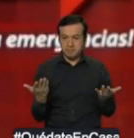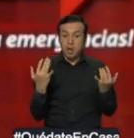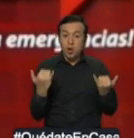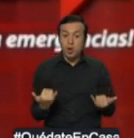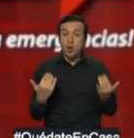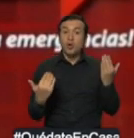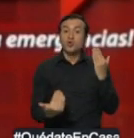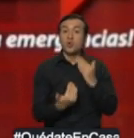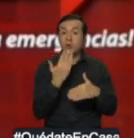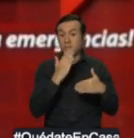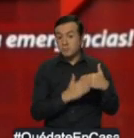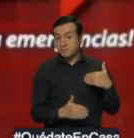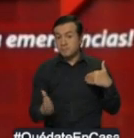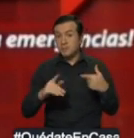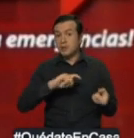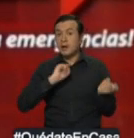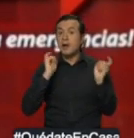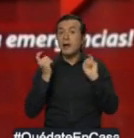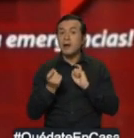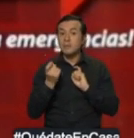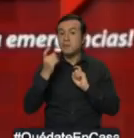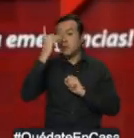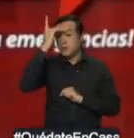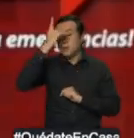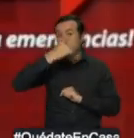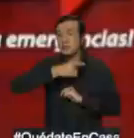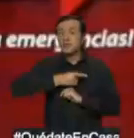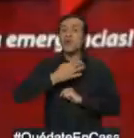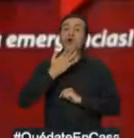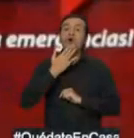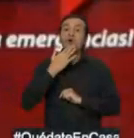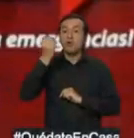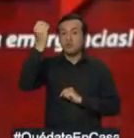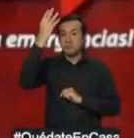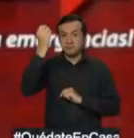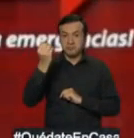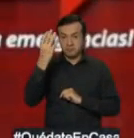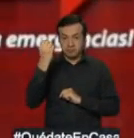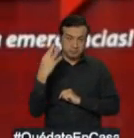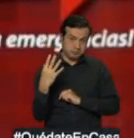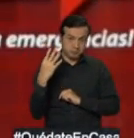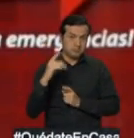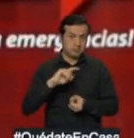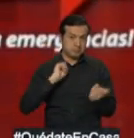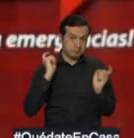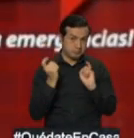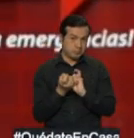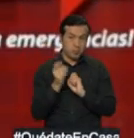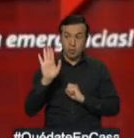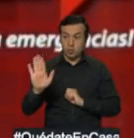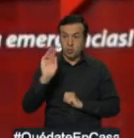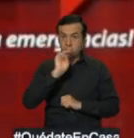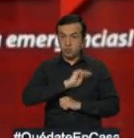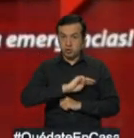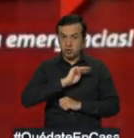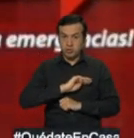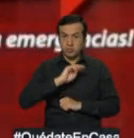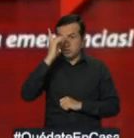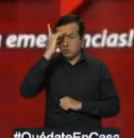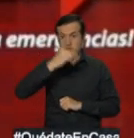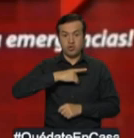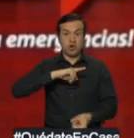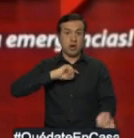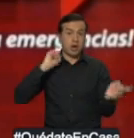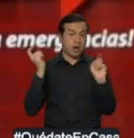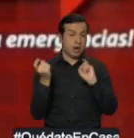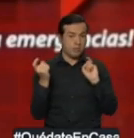esta nueva etapa la decisión sobre el grado y velocidad de apertura es decir los municipios no van a cambiar el horario